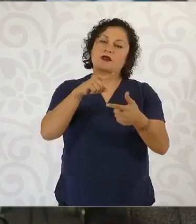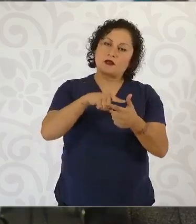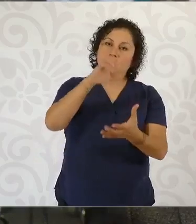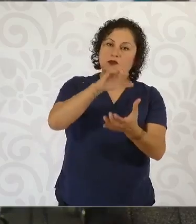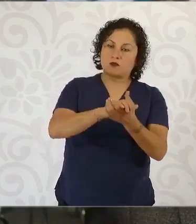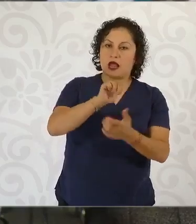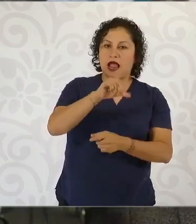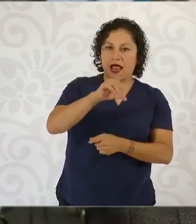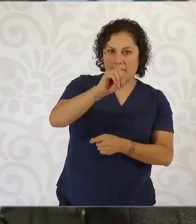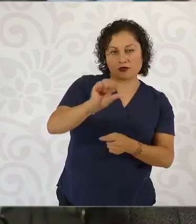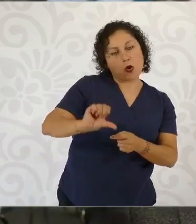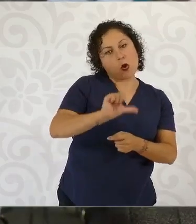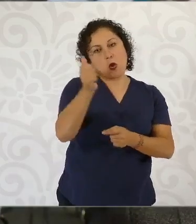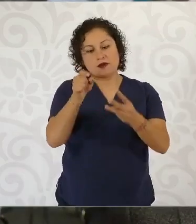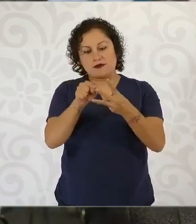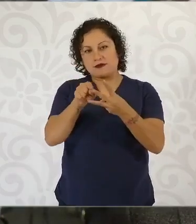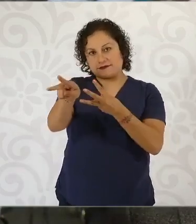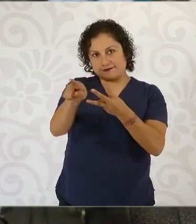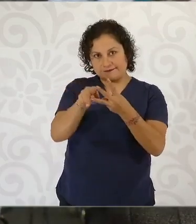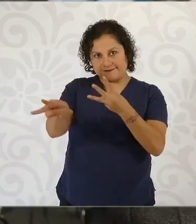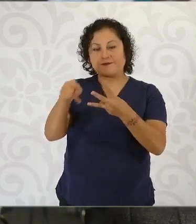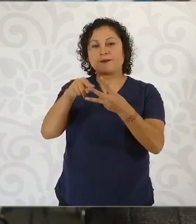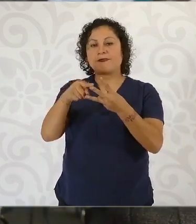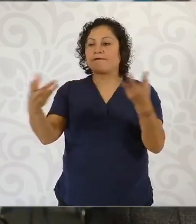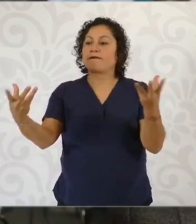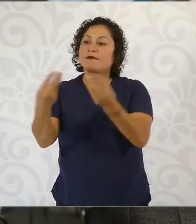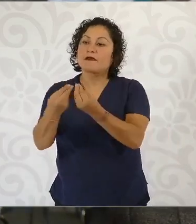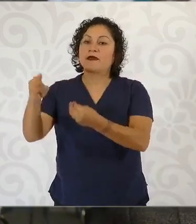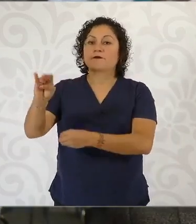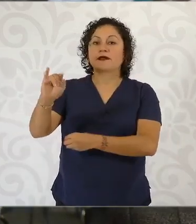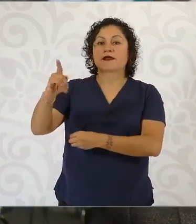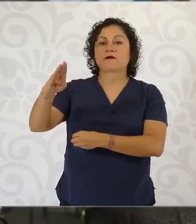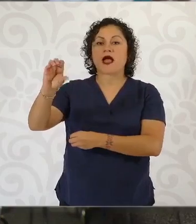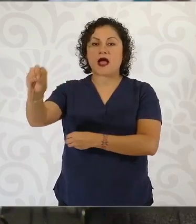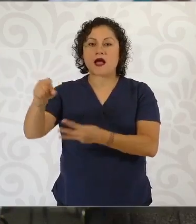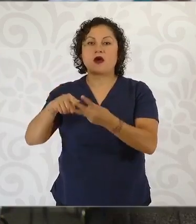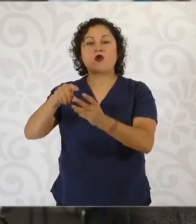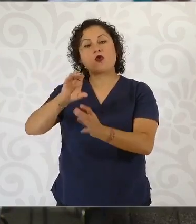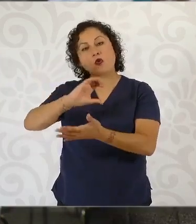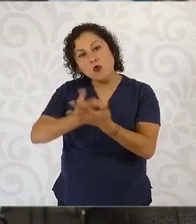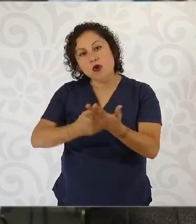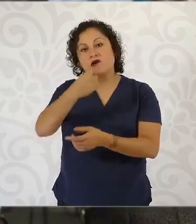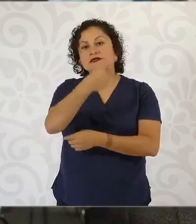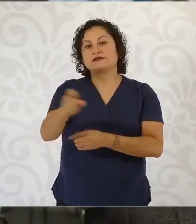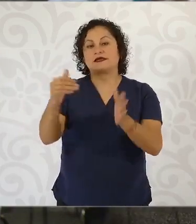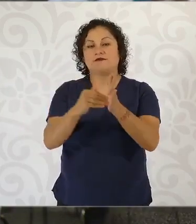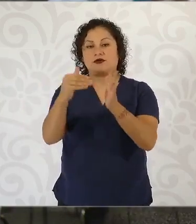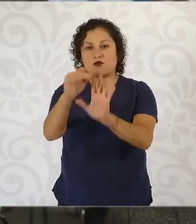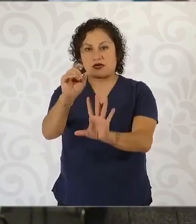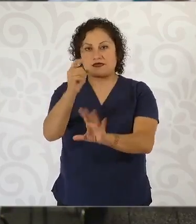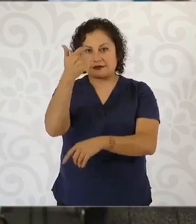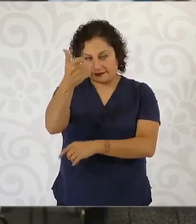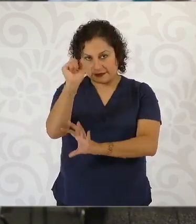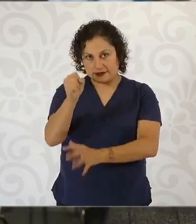otras dos empresas que junto con Fernando Bilbao recibieron 100 millones de pesos de depósitos